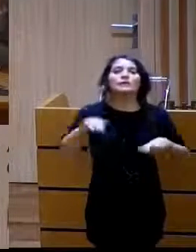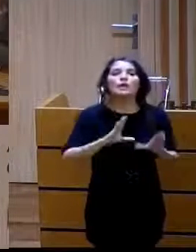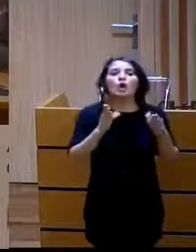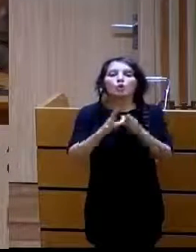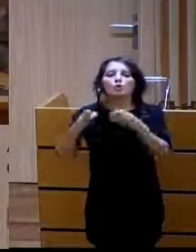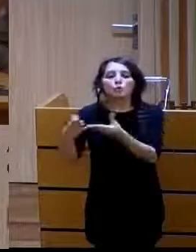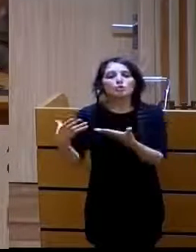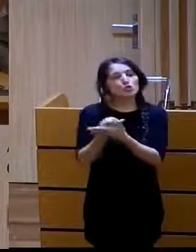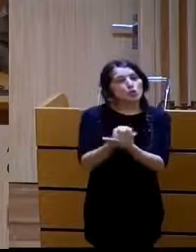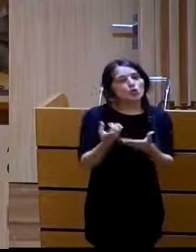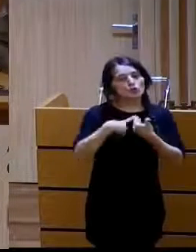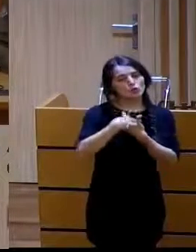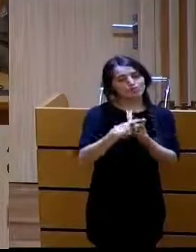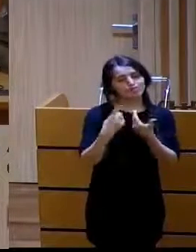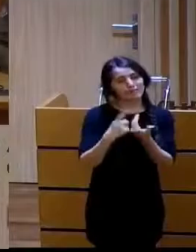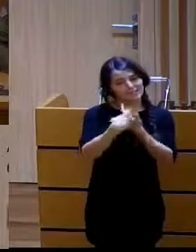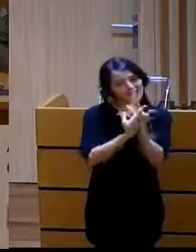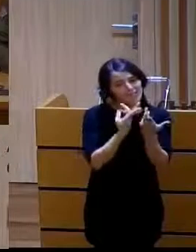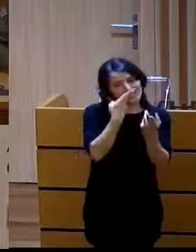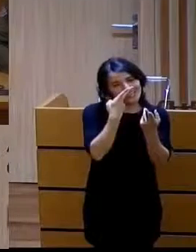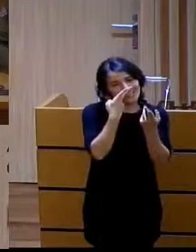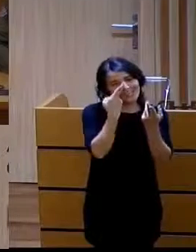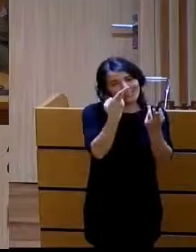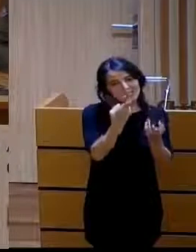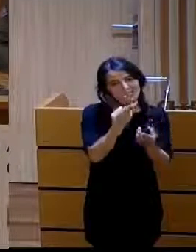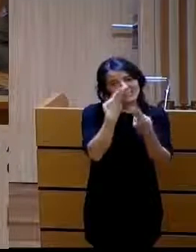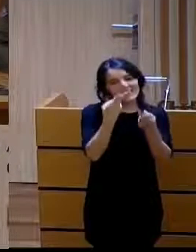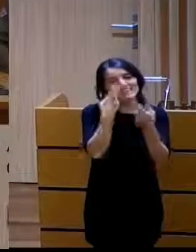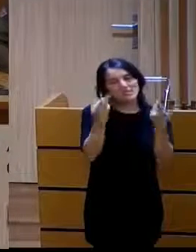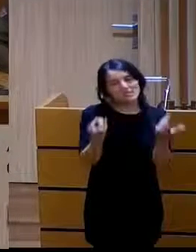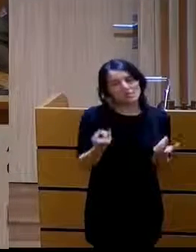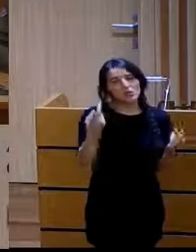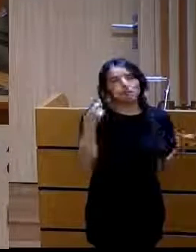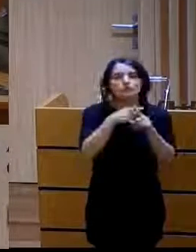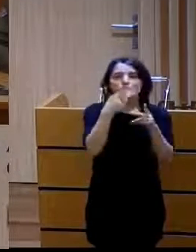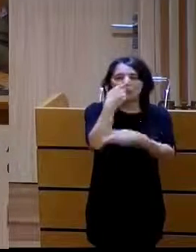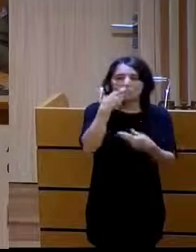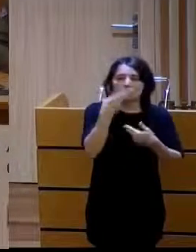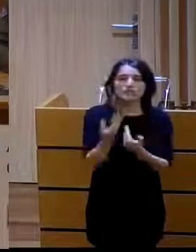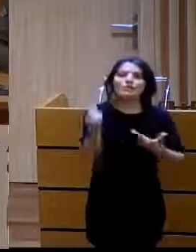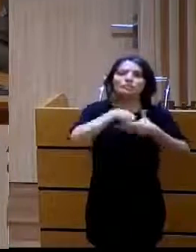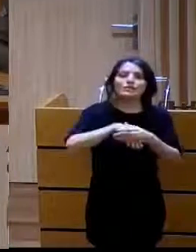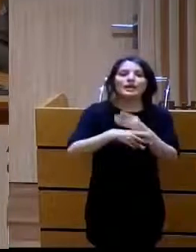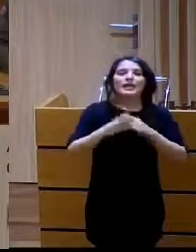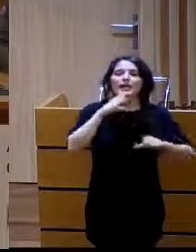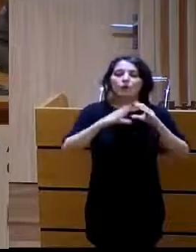la accesibilidad audiovisual, pilotado, yo creo, por quién mejor